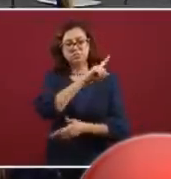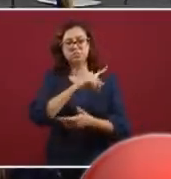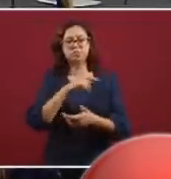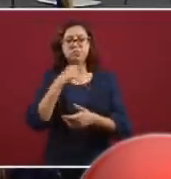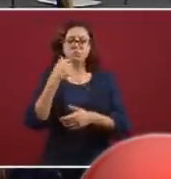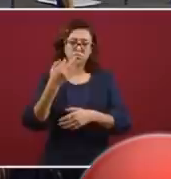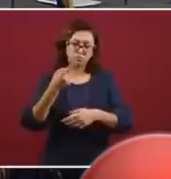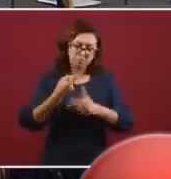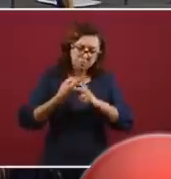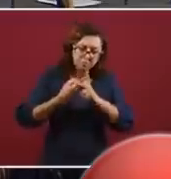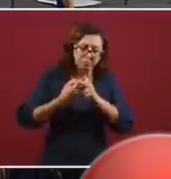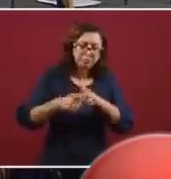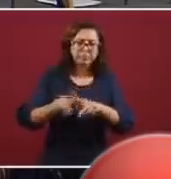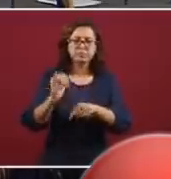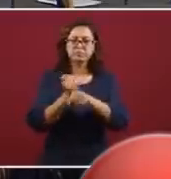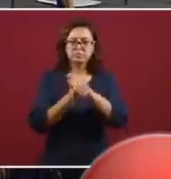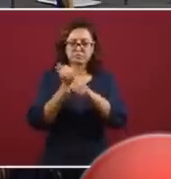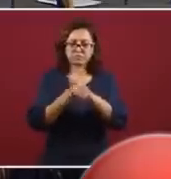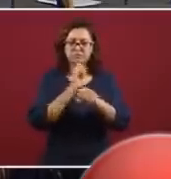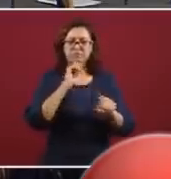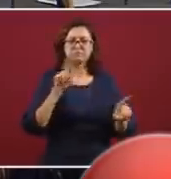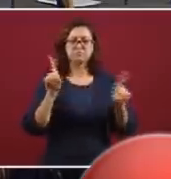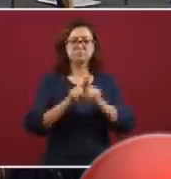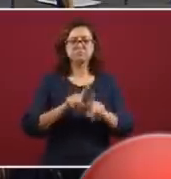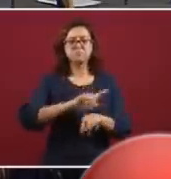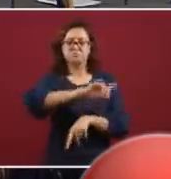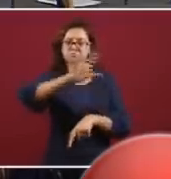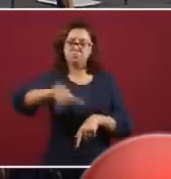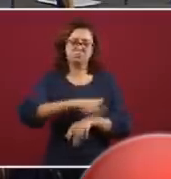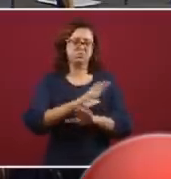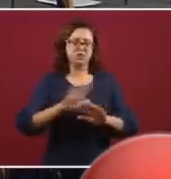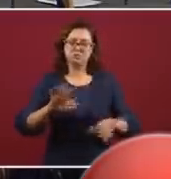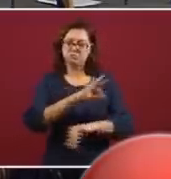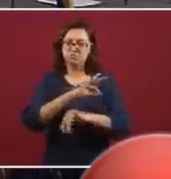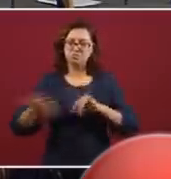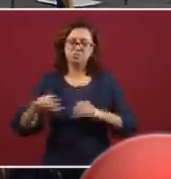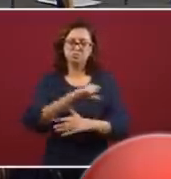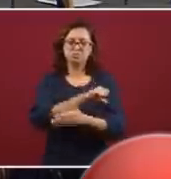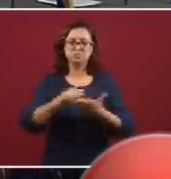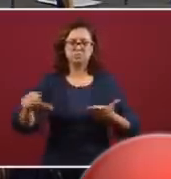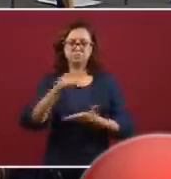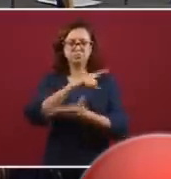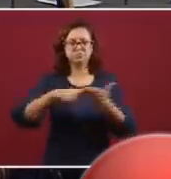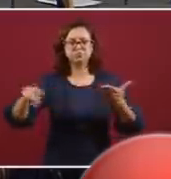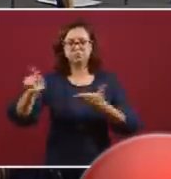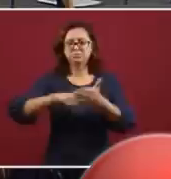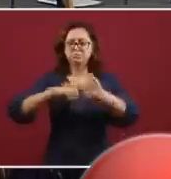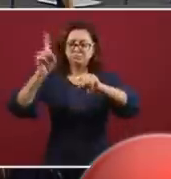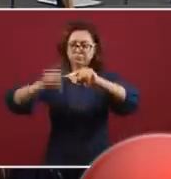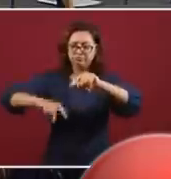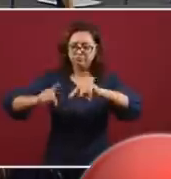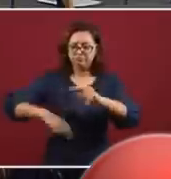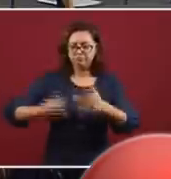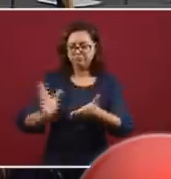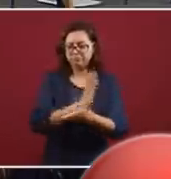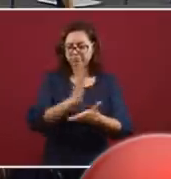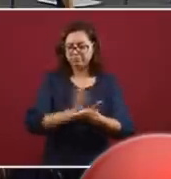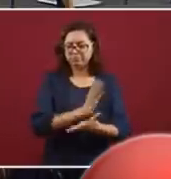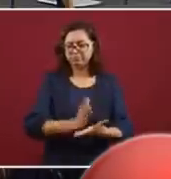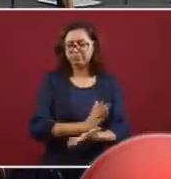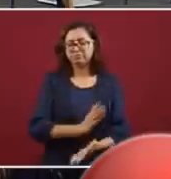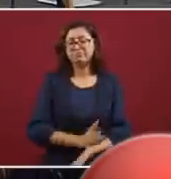ya son cancelados. Adelante, por favor. ¿Por qué cancelamos? ¿Por qué cancelamos? Pues en